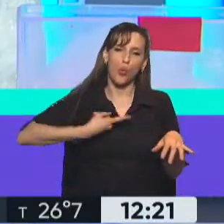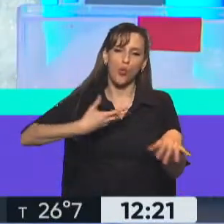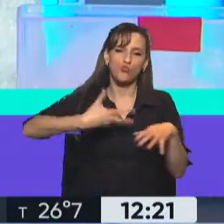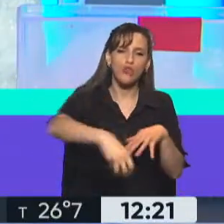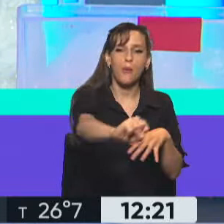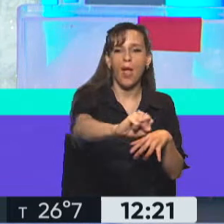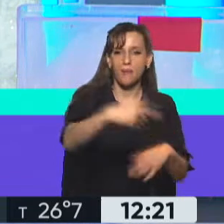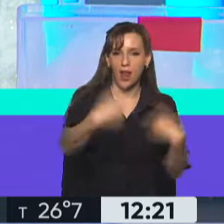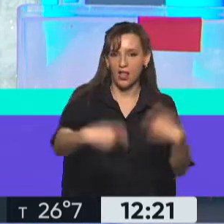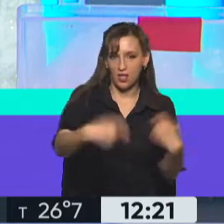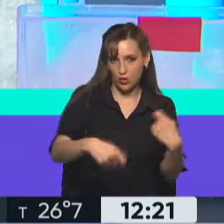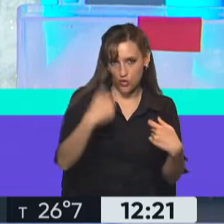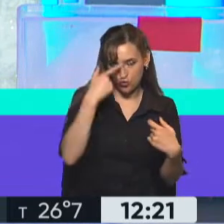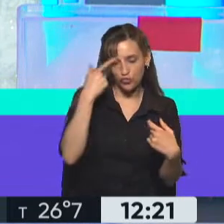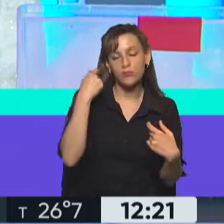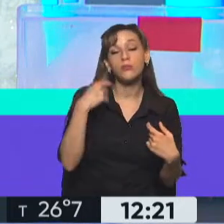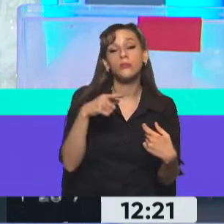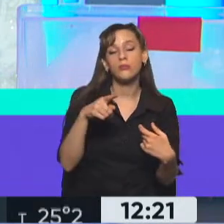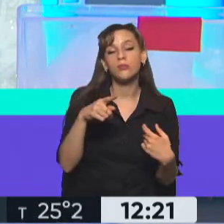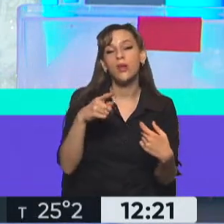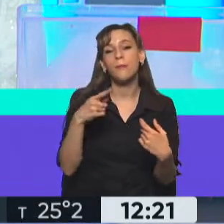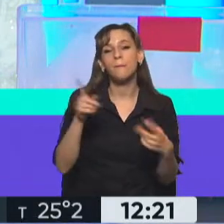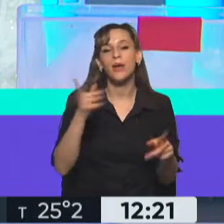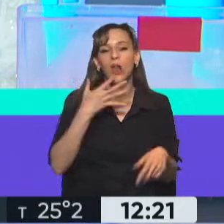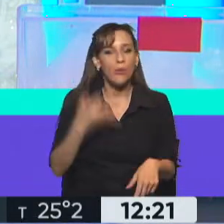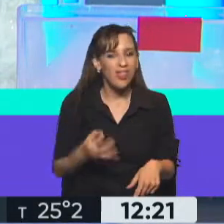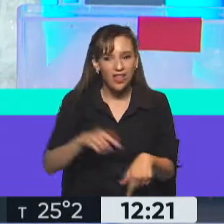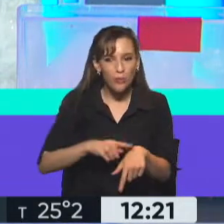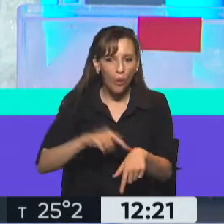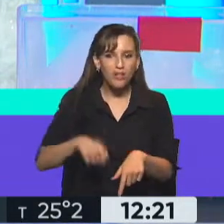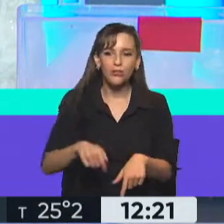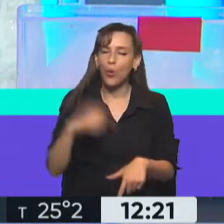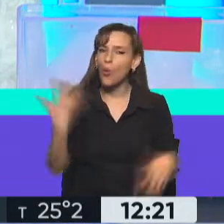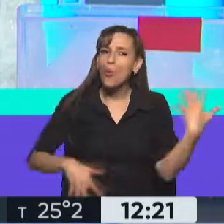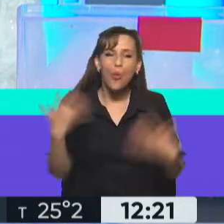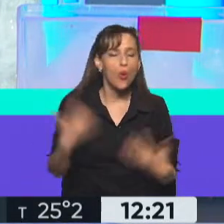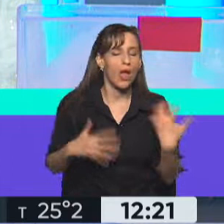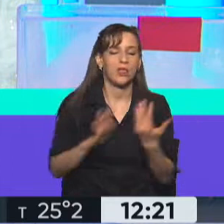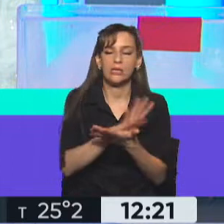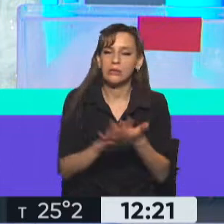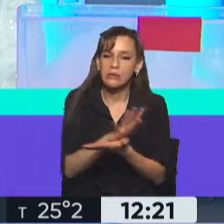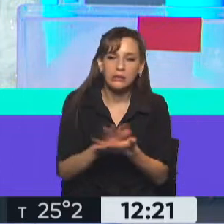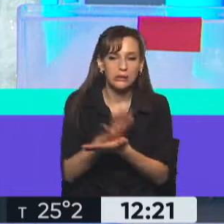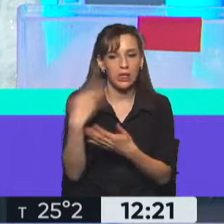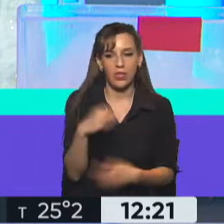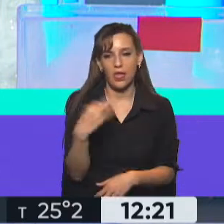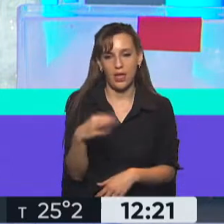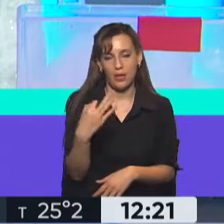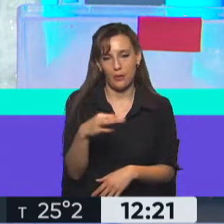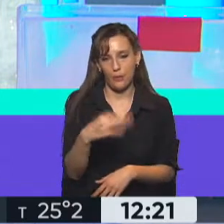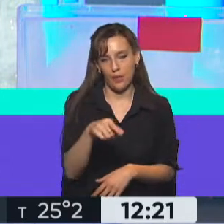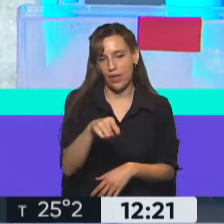cumple eso pero bueno real mente es urgente buscar una solución a este problema que está